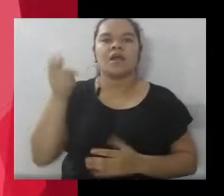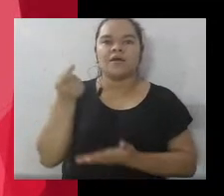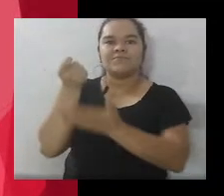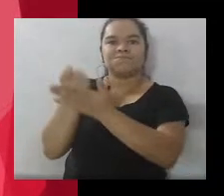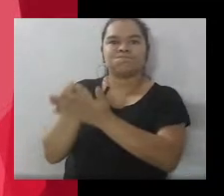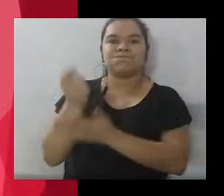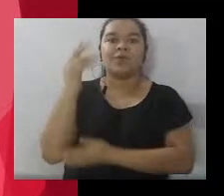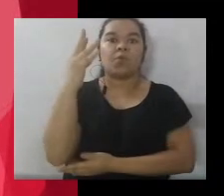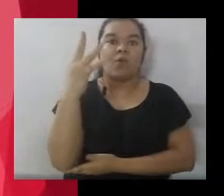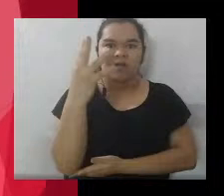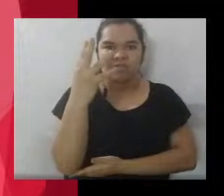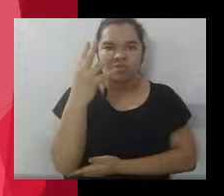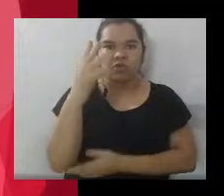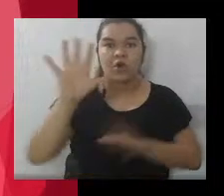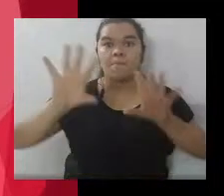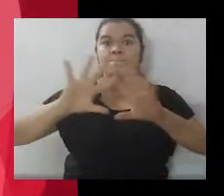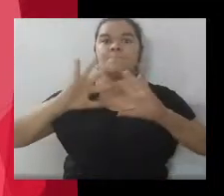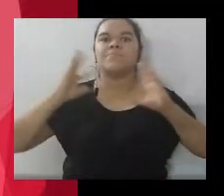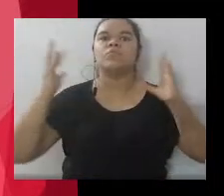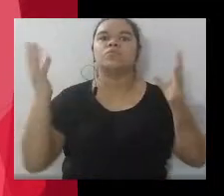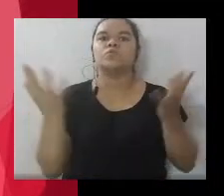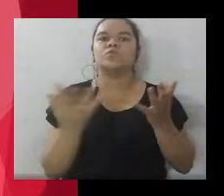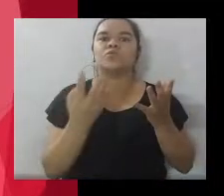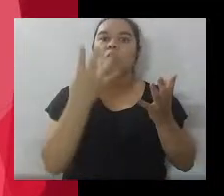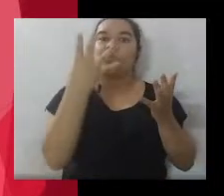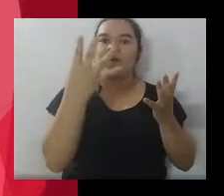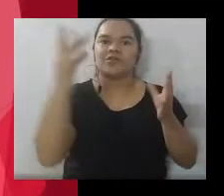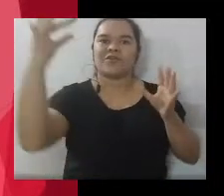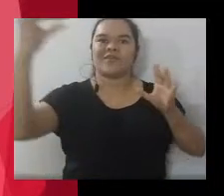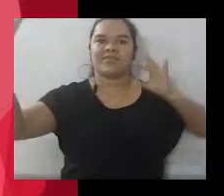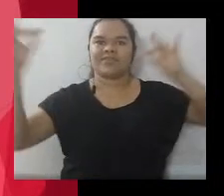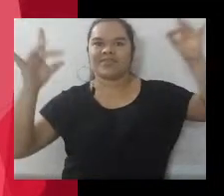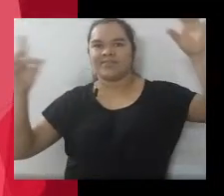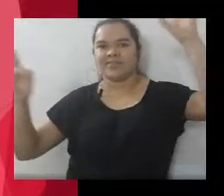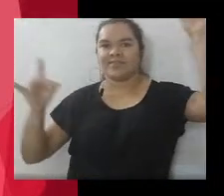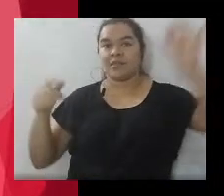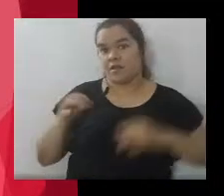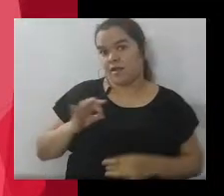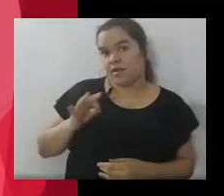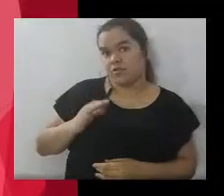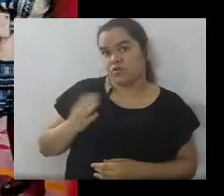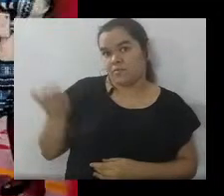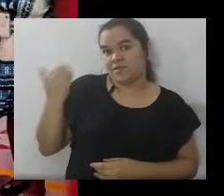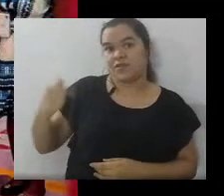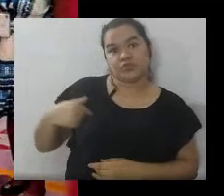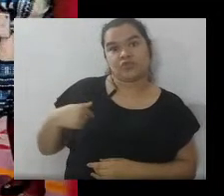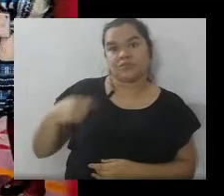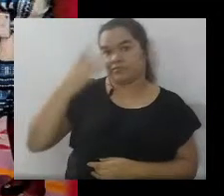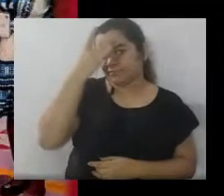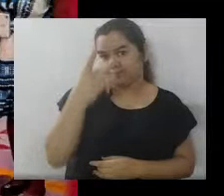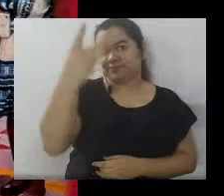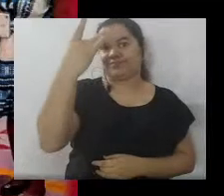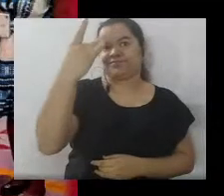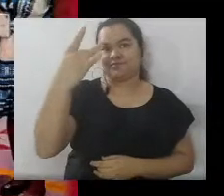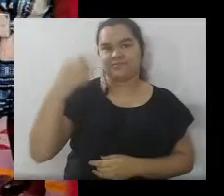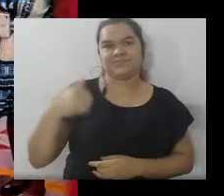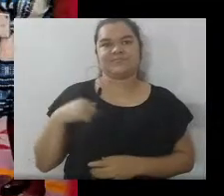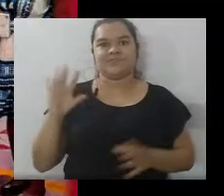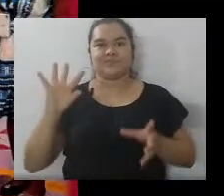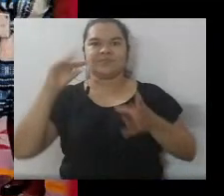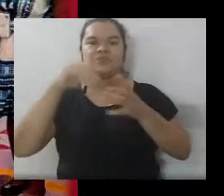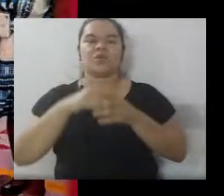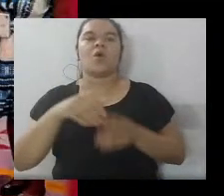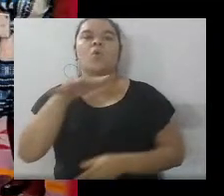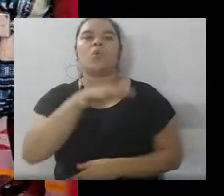4 becas a nivel mundial. El año pasado fui becada para participar en la actividad que se realizó en